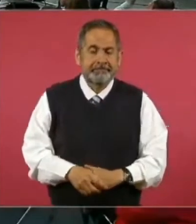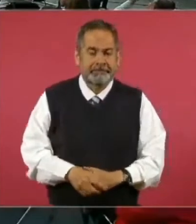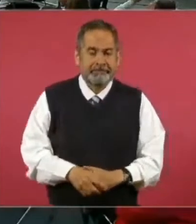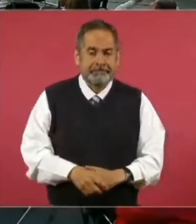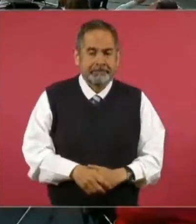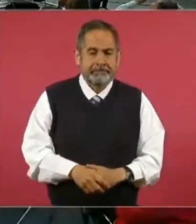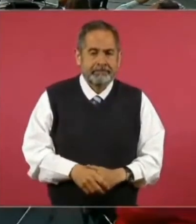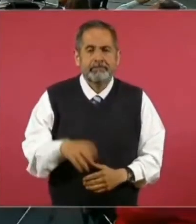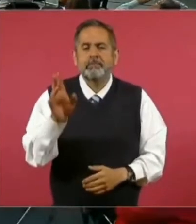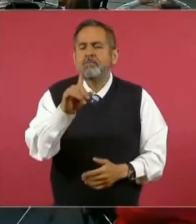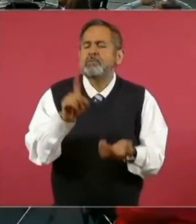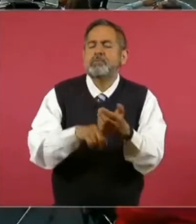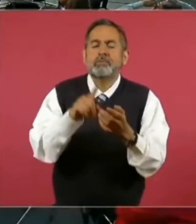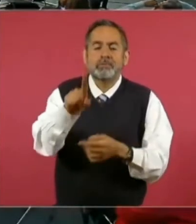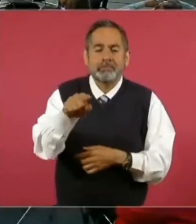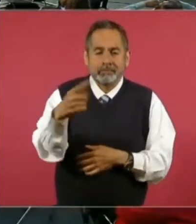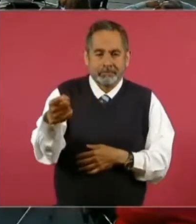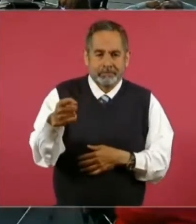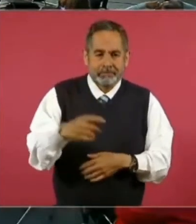no, pero no.